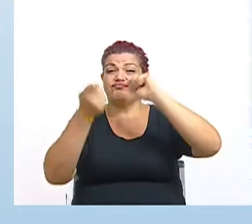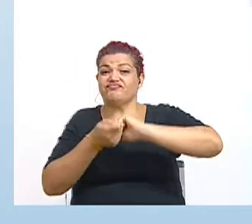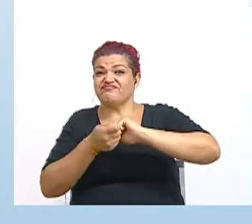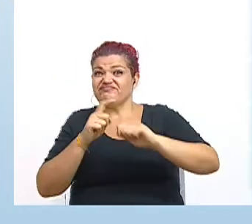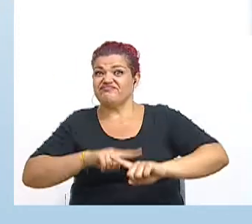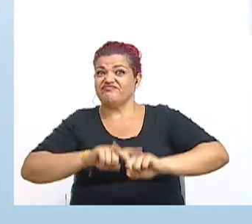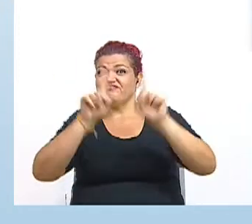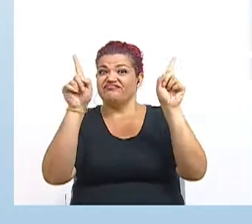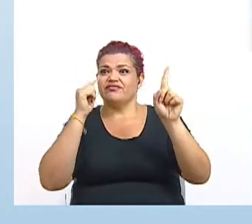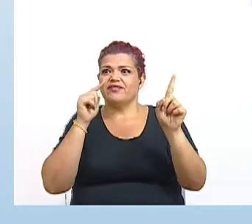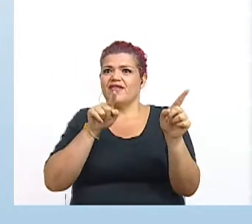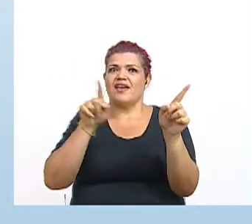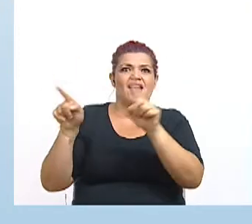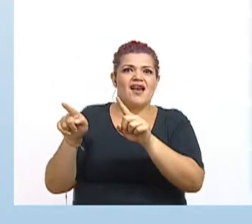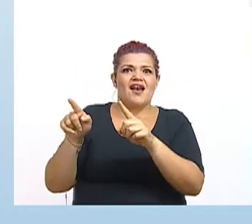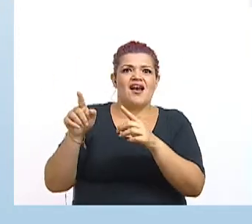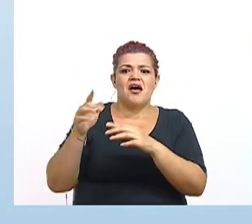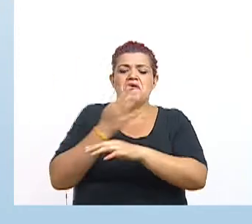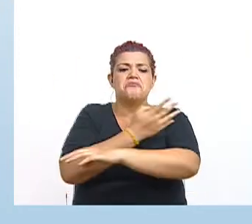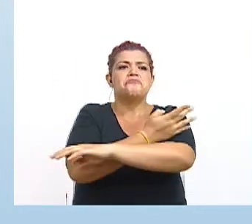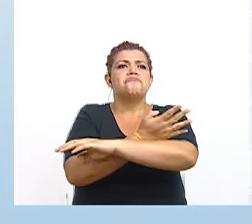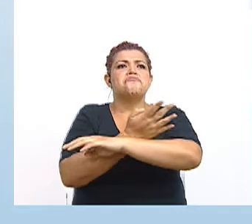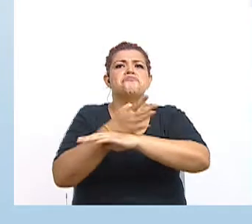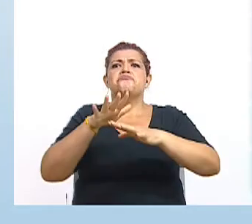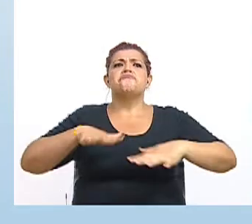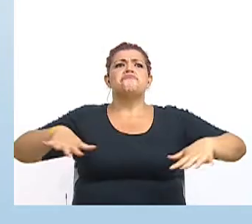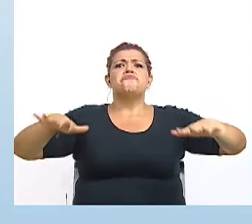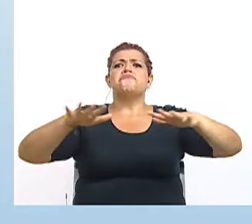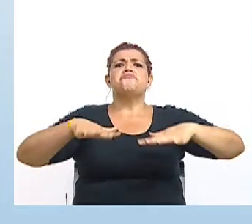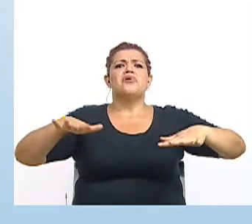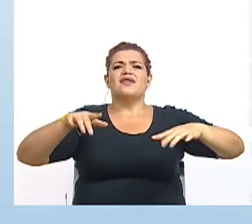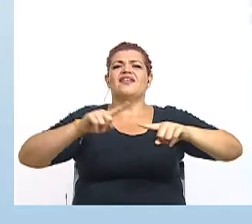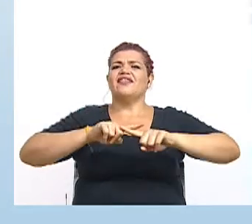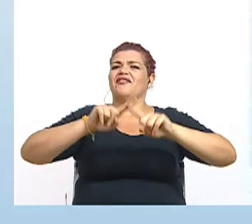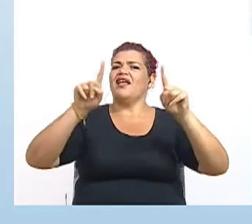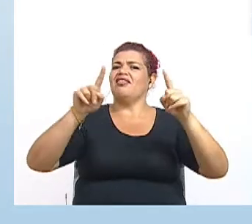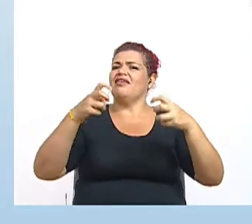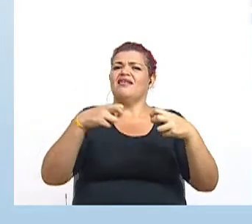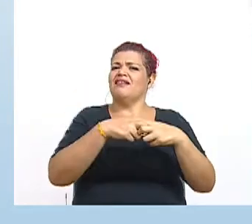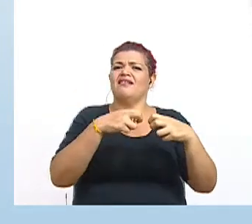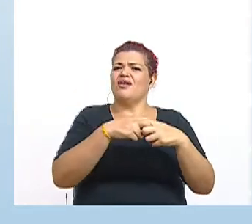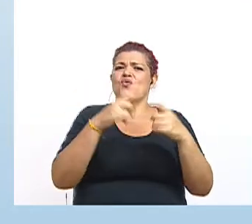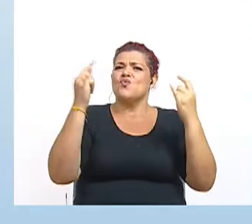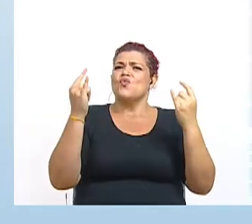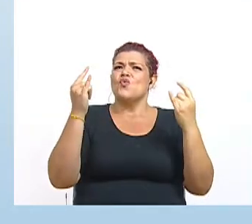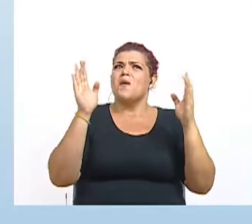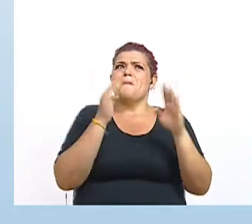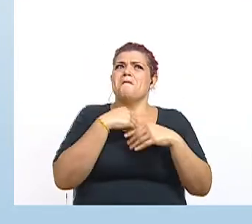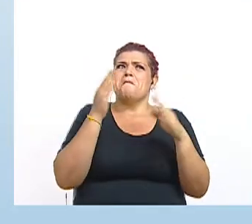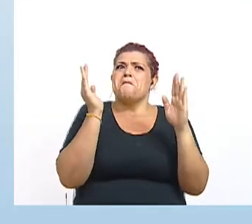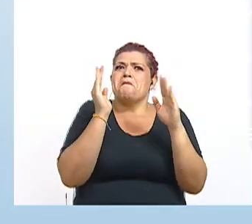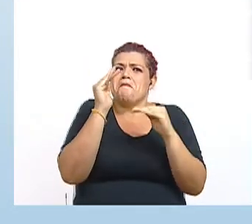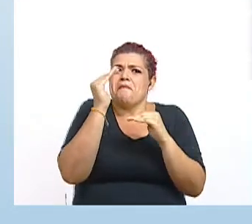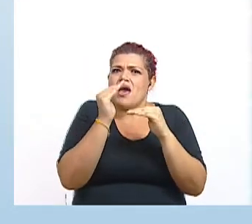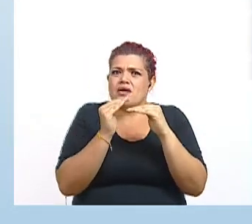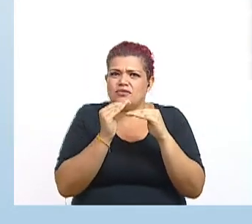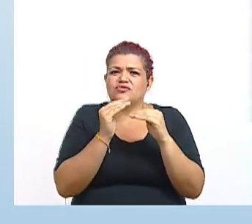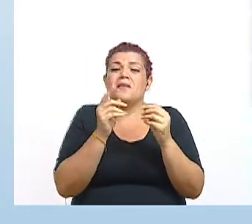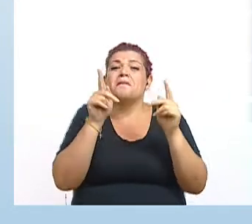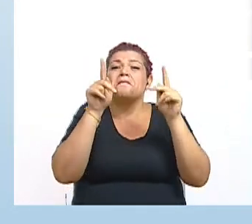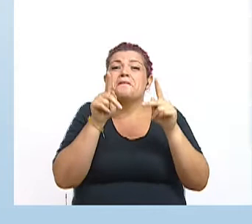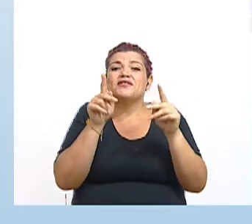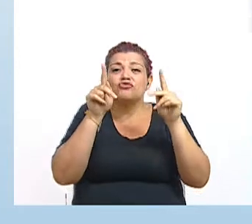es inferior. El consumo del agua también es inferior y la energía, debido a que la zona está menos